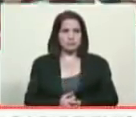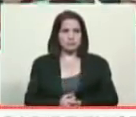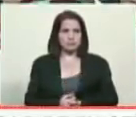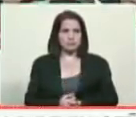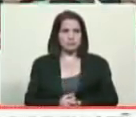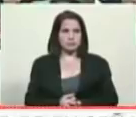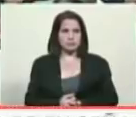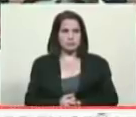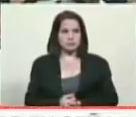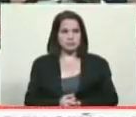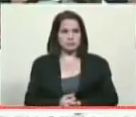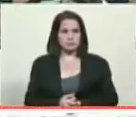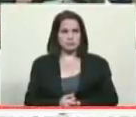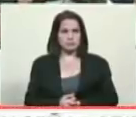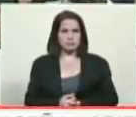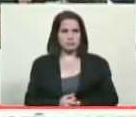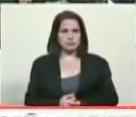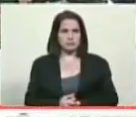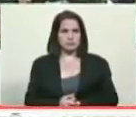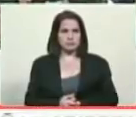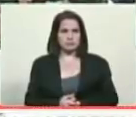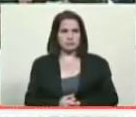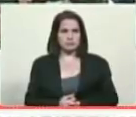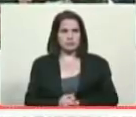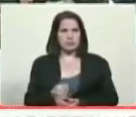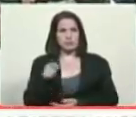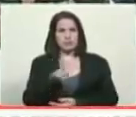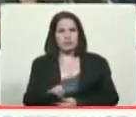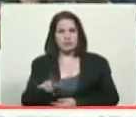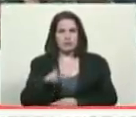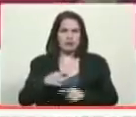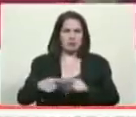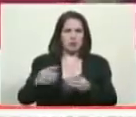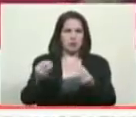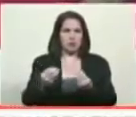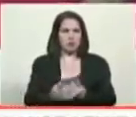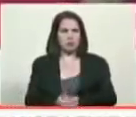Para mí es Ramos Alú. Te queremos, Henry.